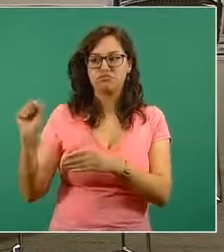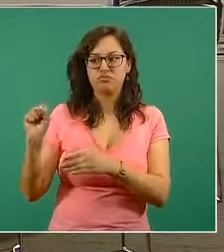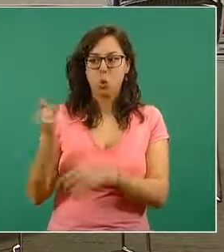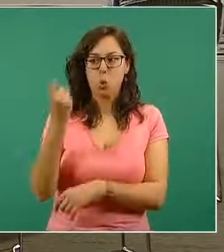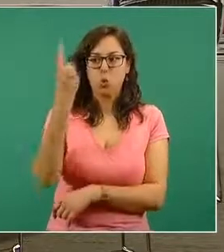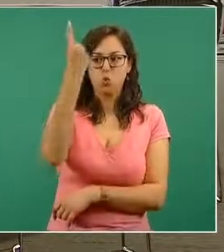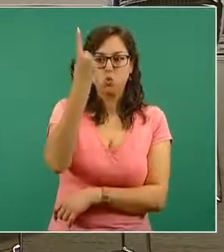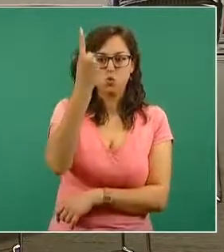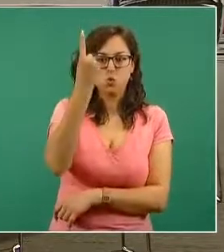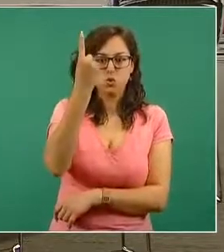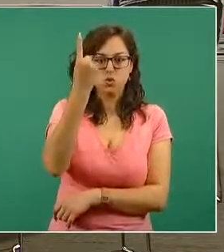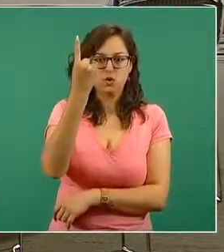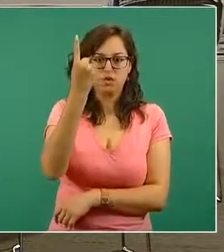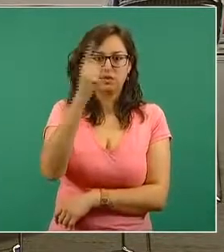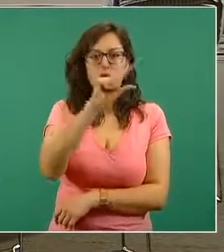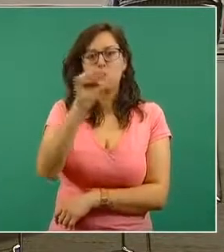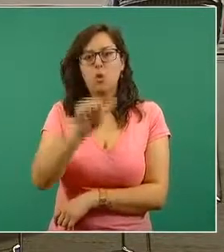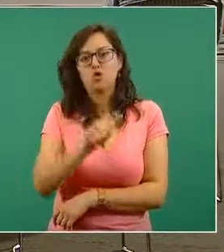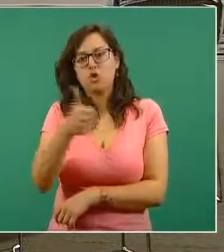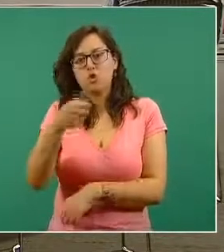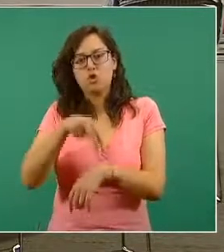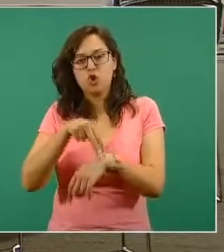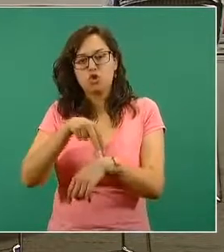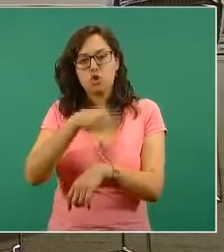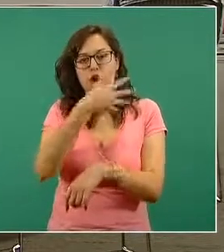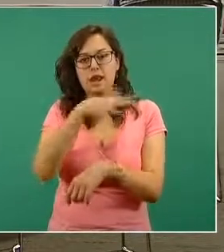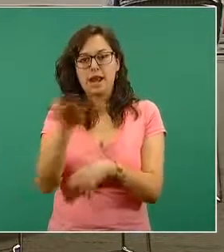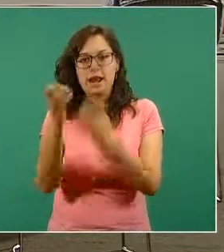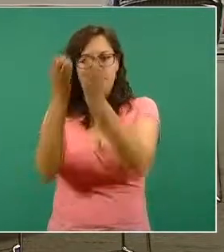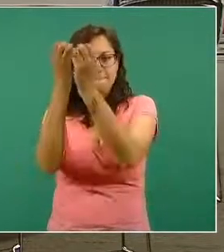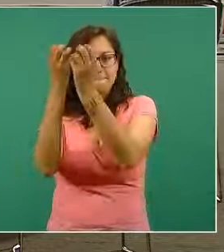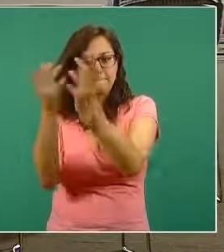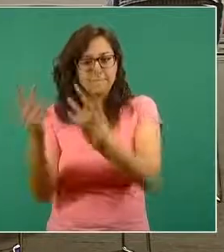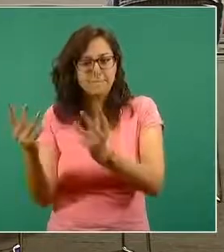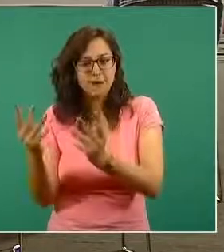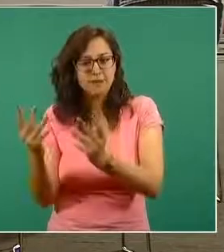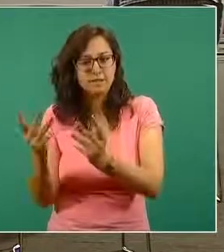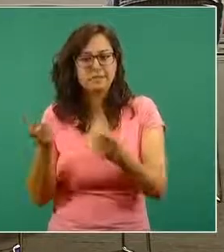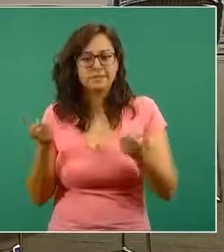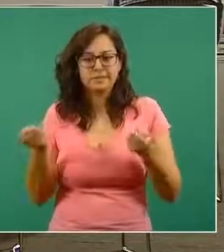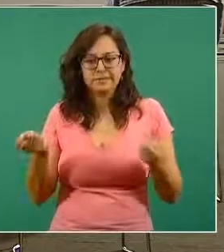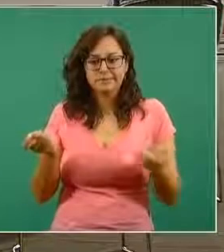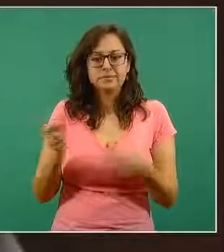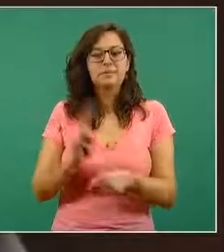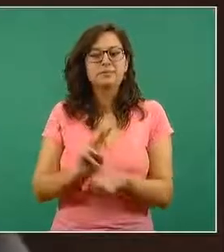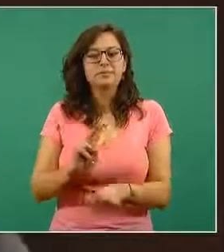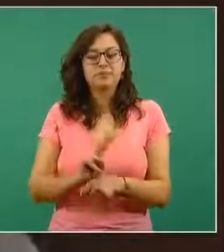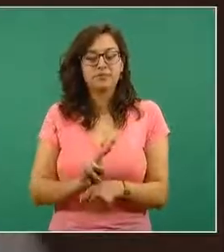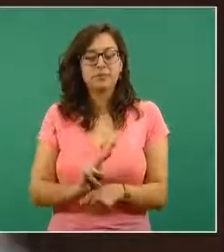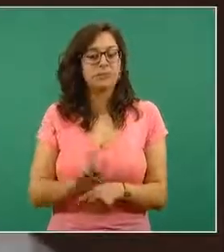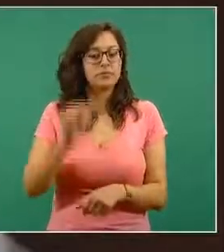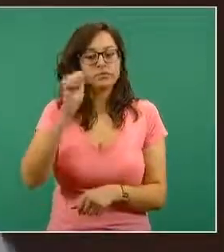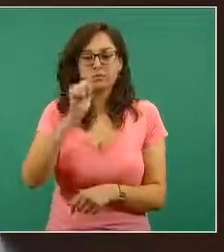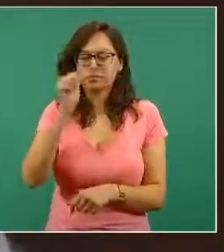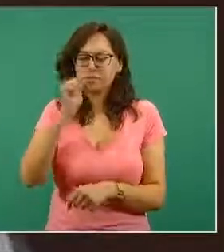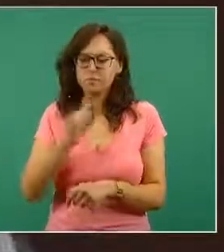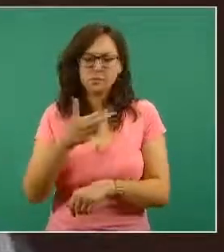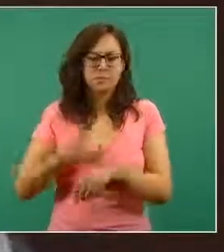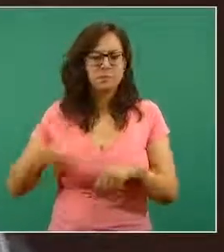de pacientes en estado crítico. Y desde el principio hubo necesidad de ir adelantando la